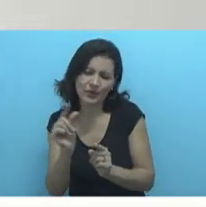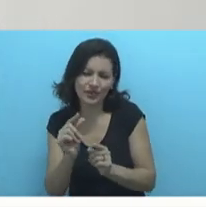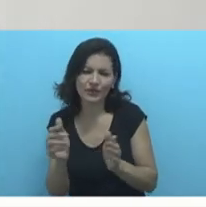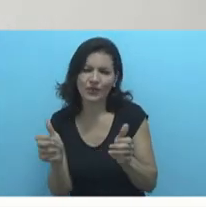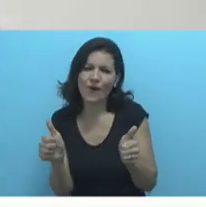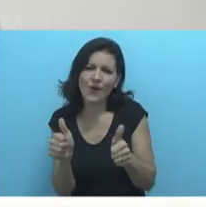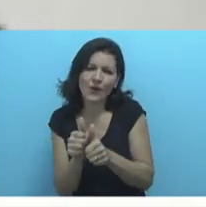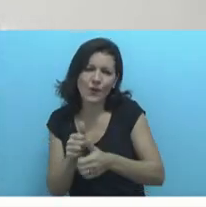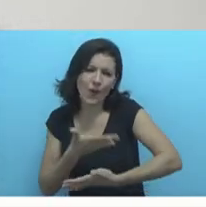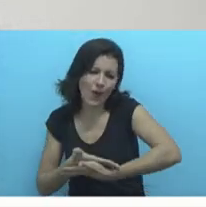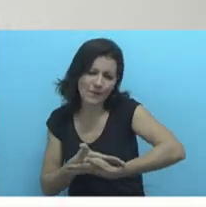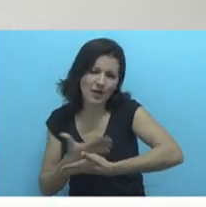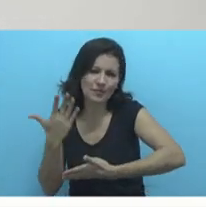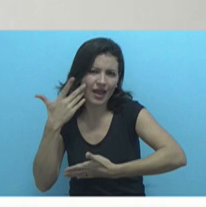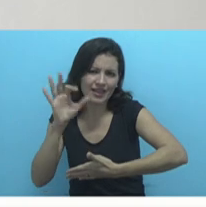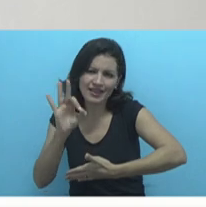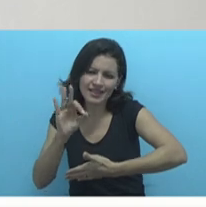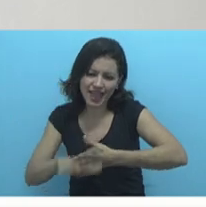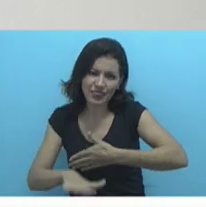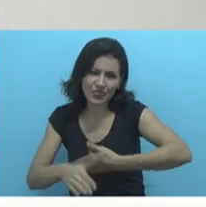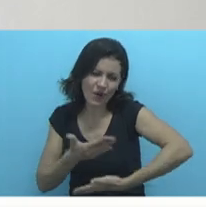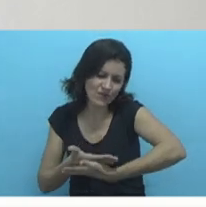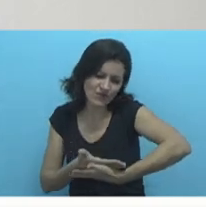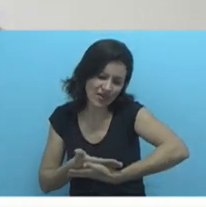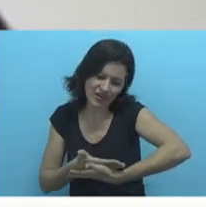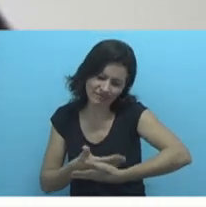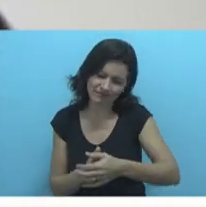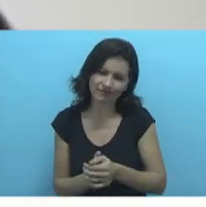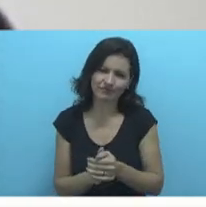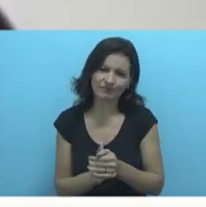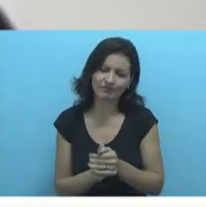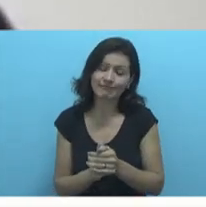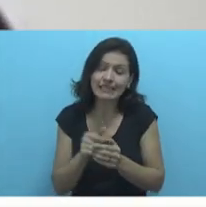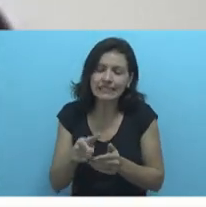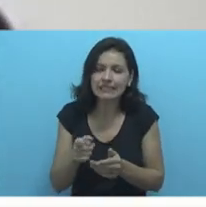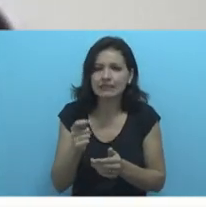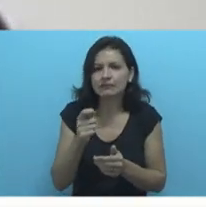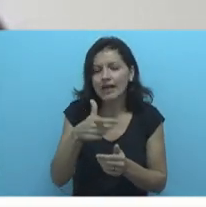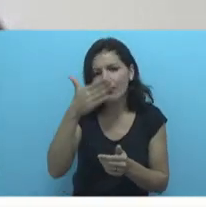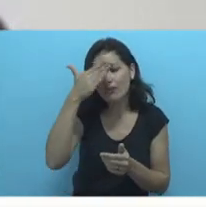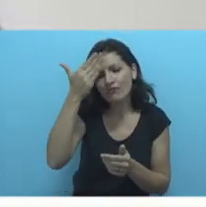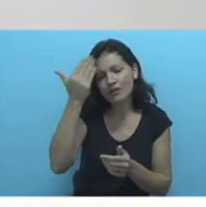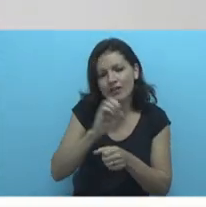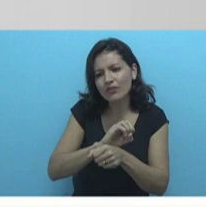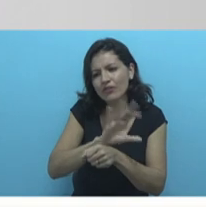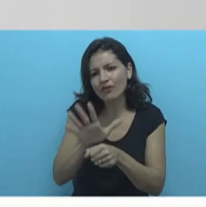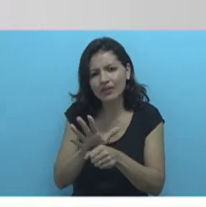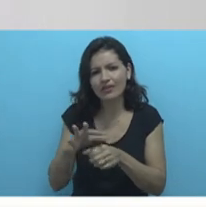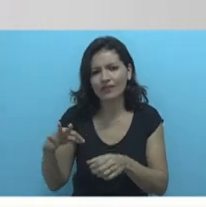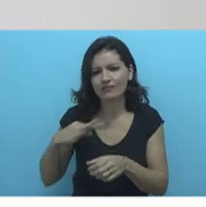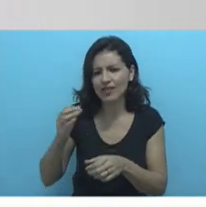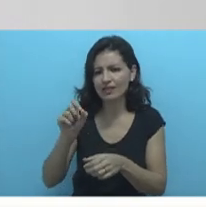Quiero también decirles que el COVID no solo nos robó su vida, nos robó también la posibilidad siquiera de hacerle